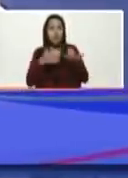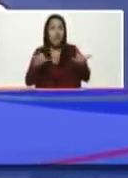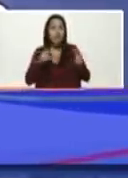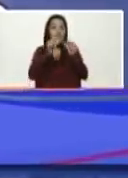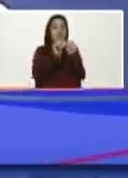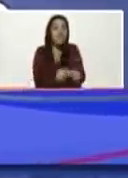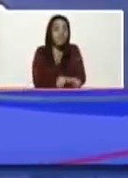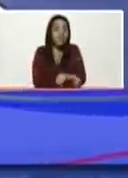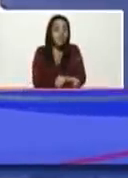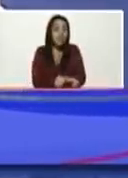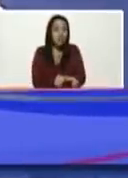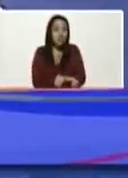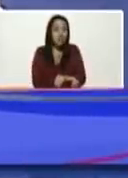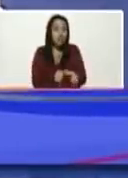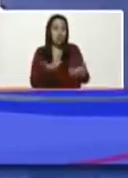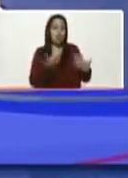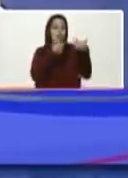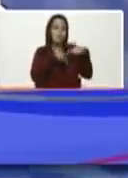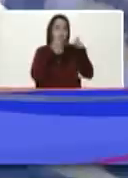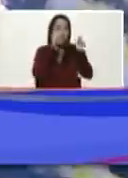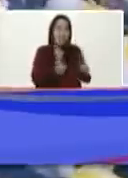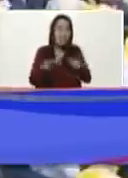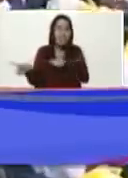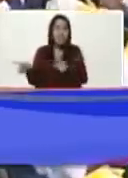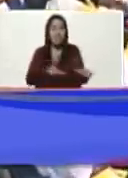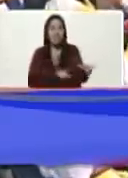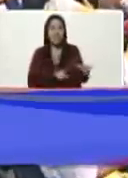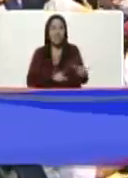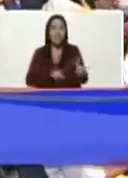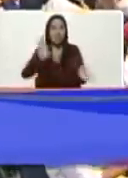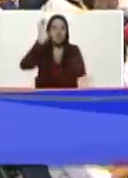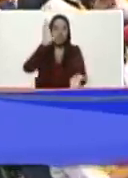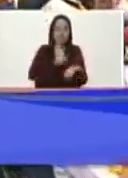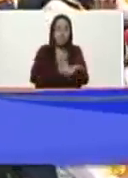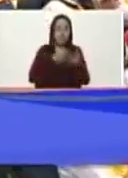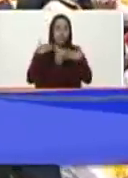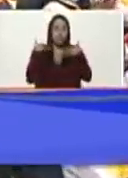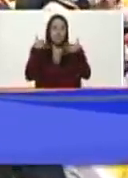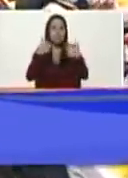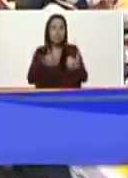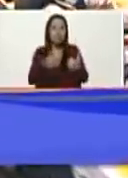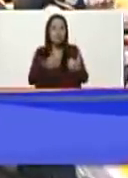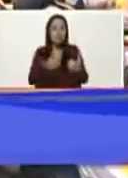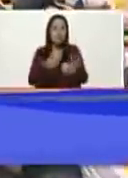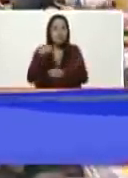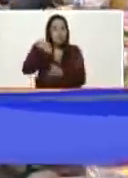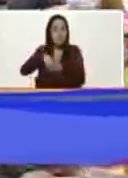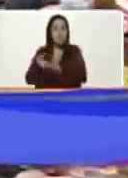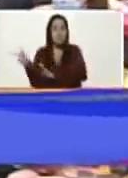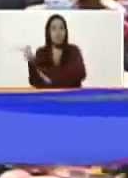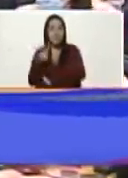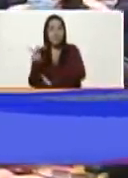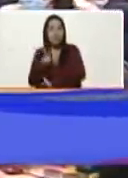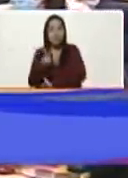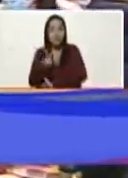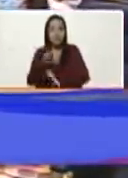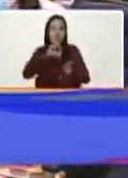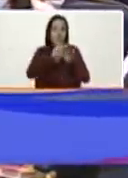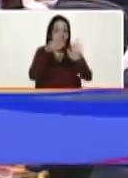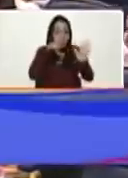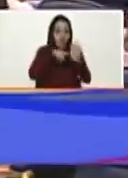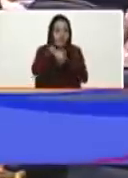fijos con cargo asignado en un centro de salud en Venezuela, barrio